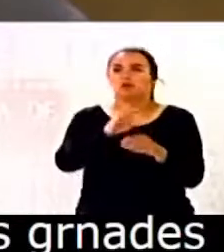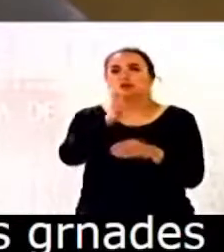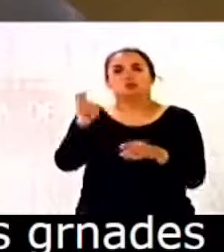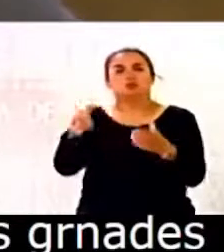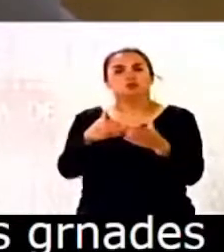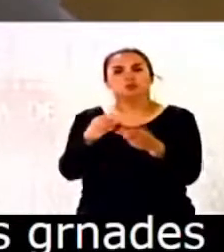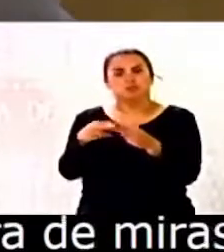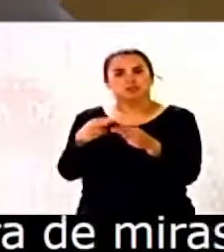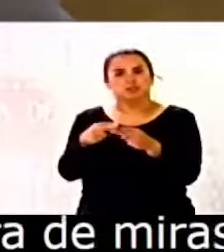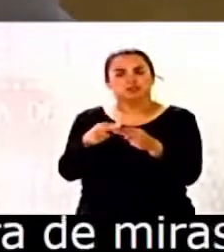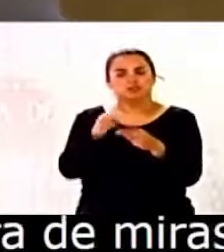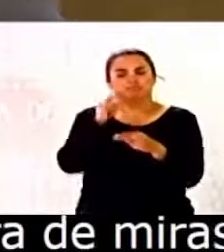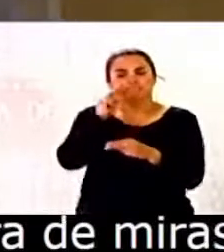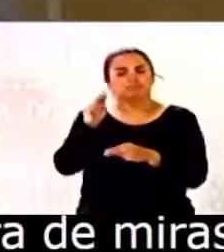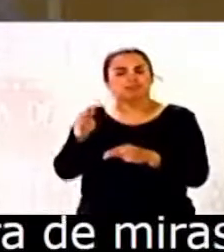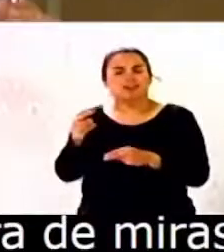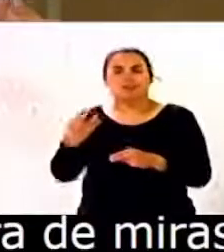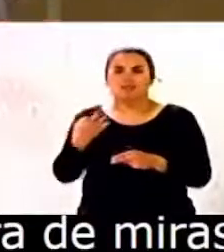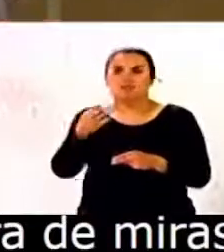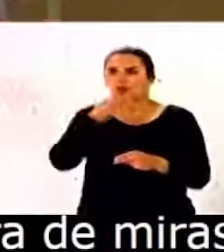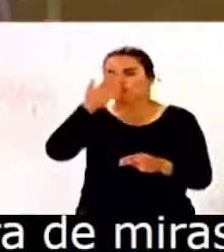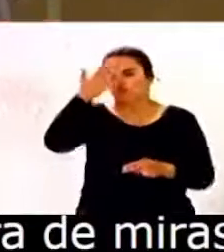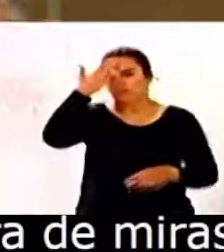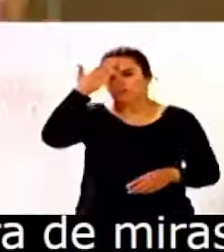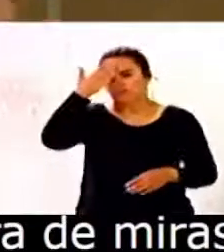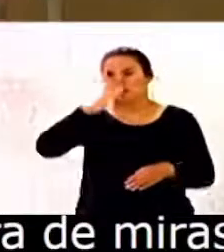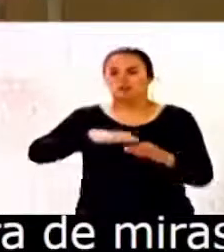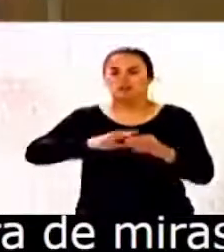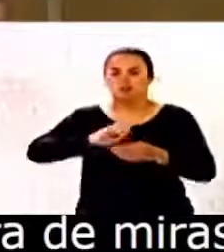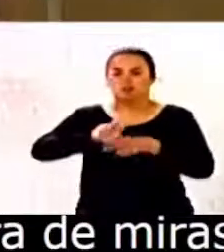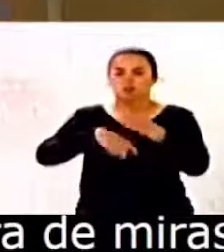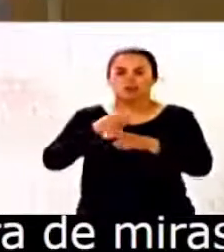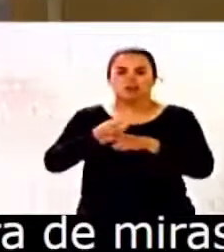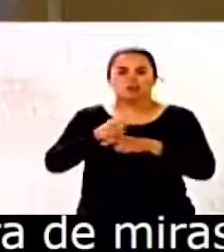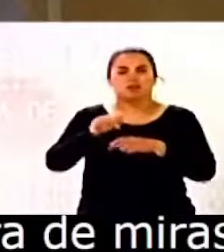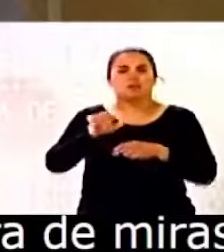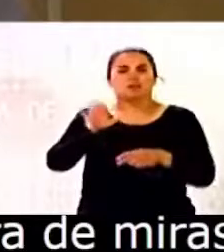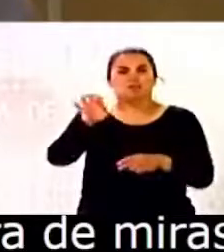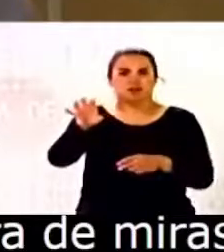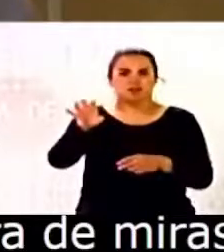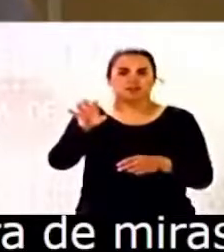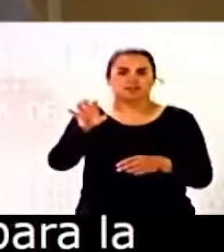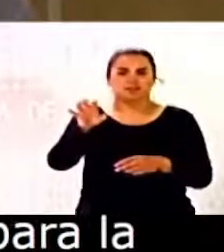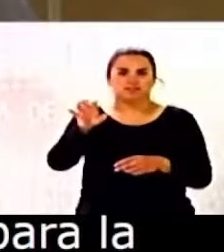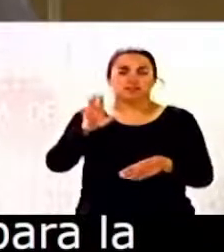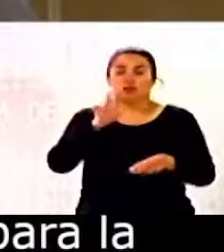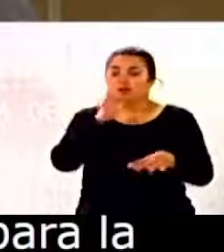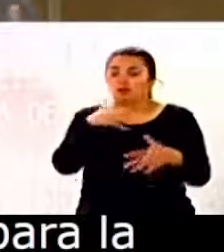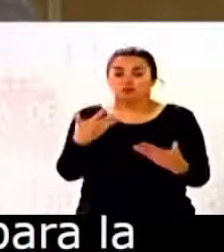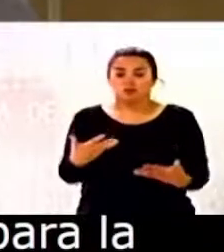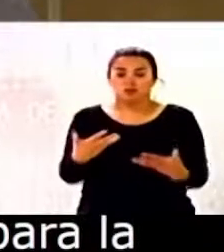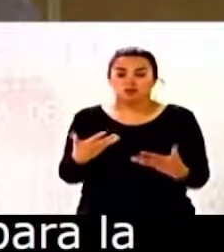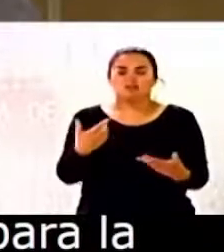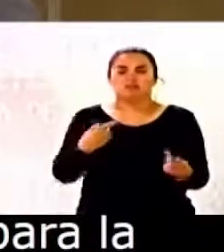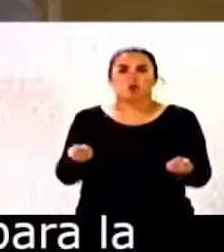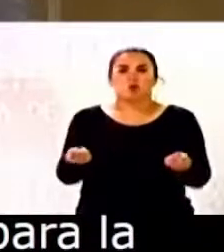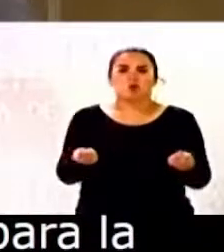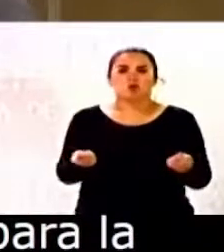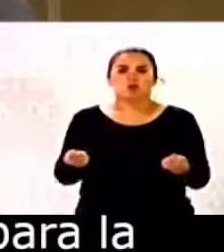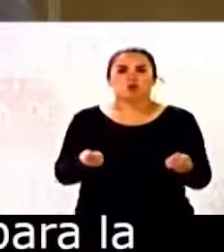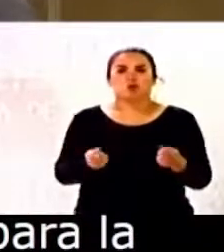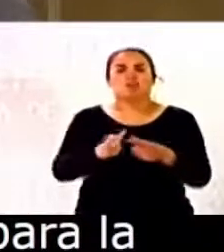partidos políticos porque es fundamental para la recuperación en este país que en estos momentos haya un control de la